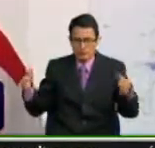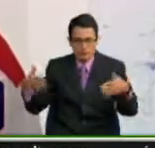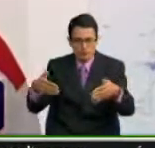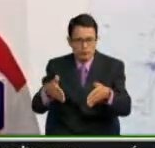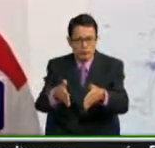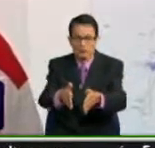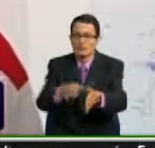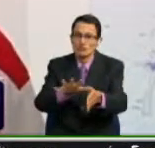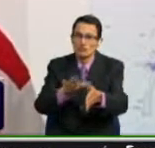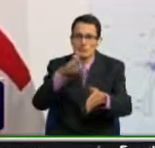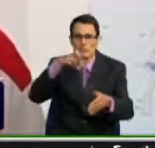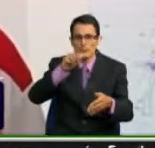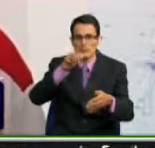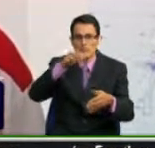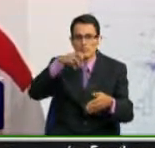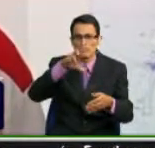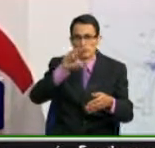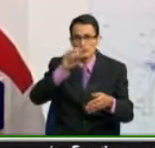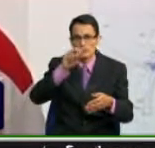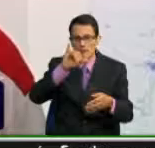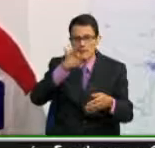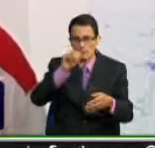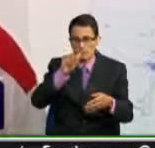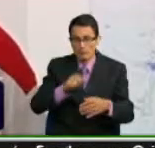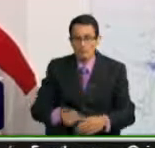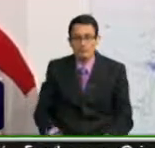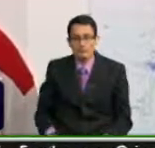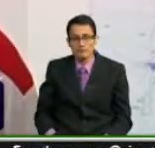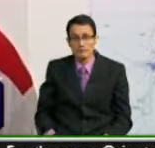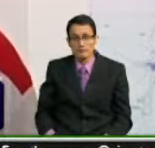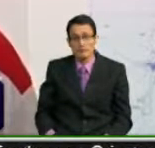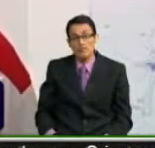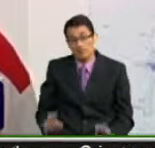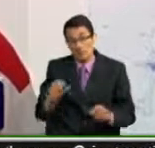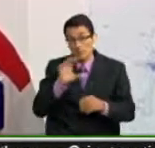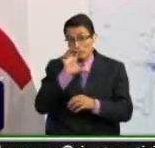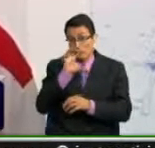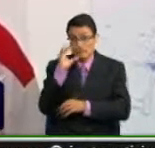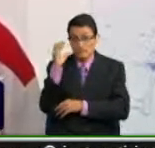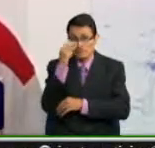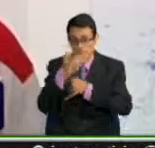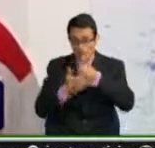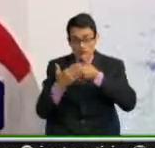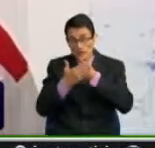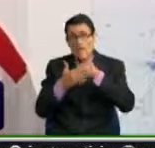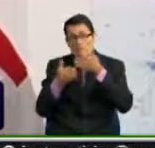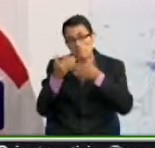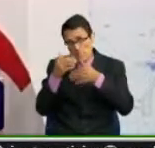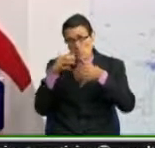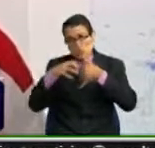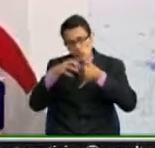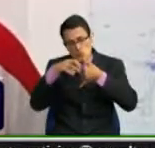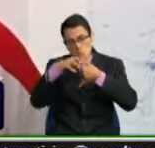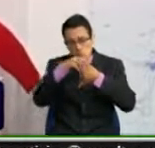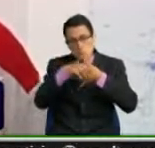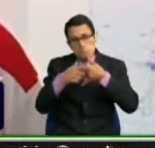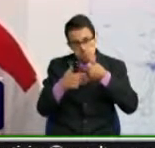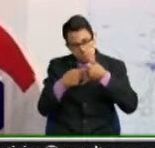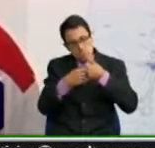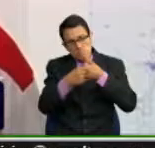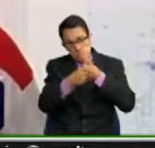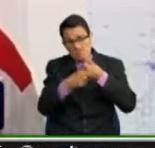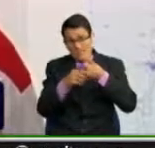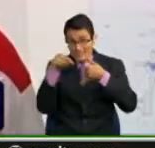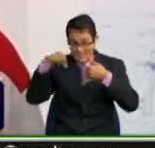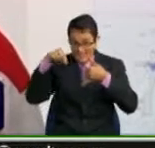Si bien el país está entrando en la primera temporada de lluvias a nivel nacional, el municipio aún no